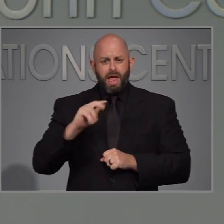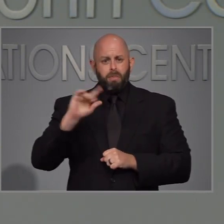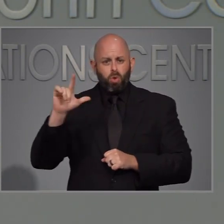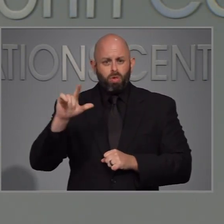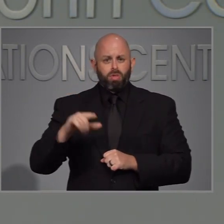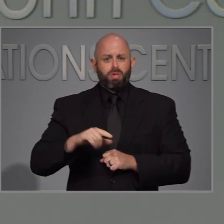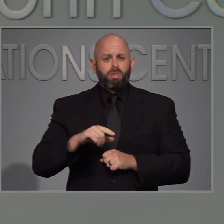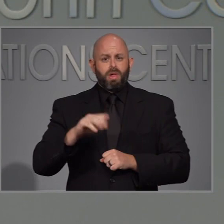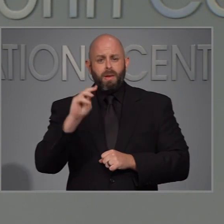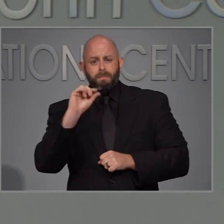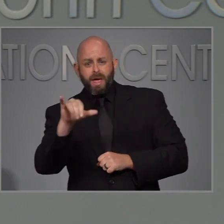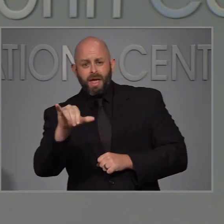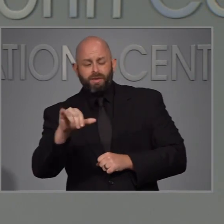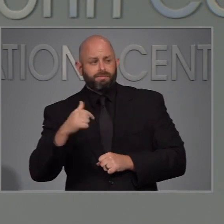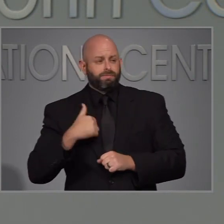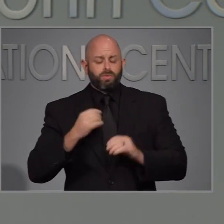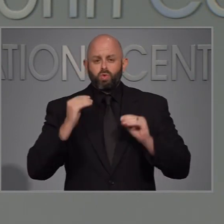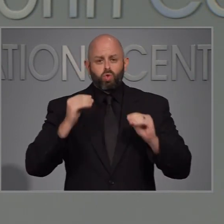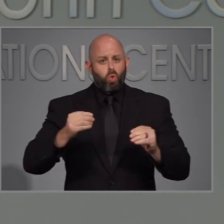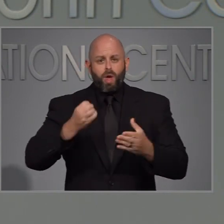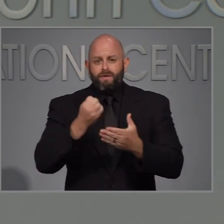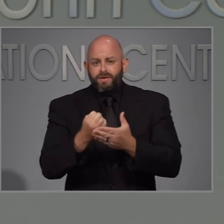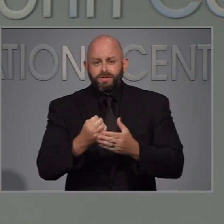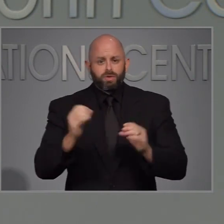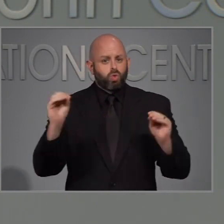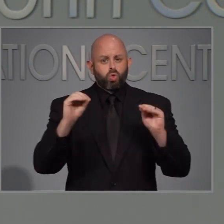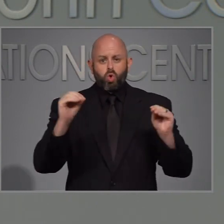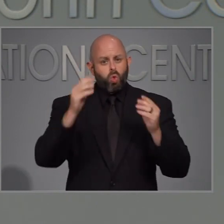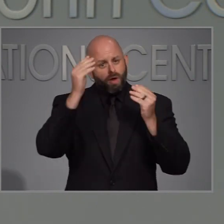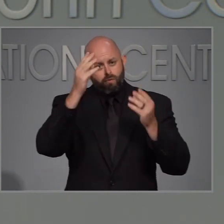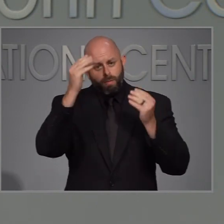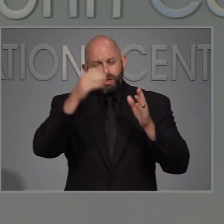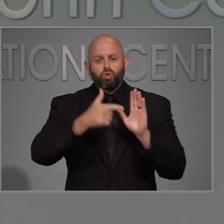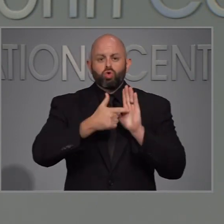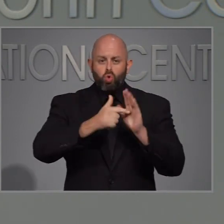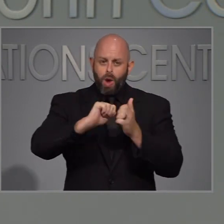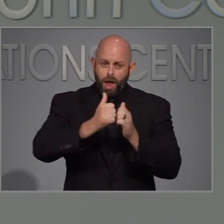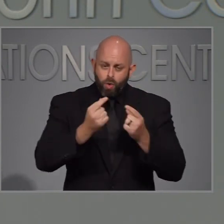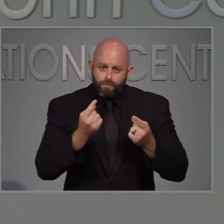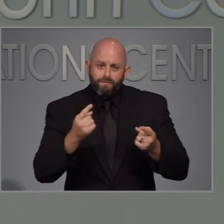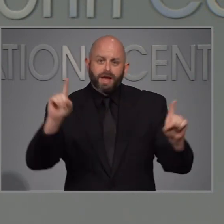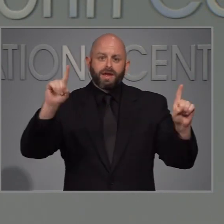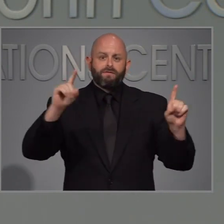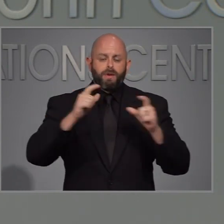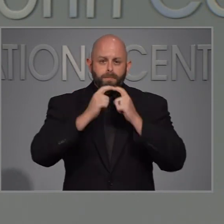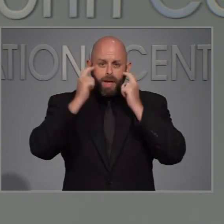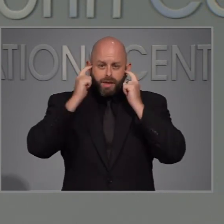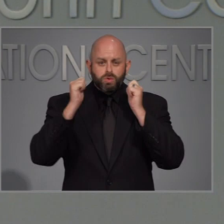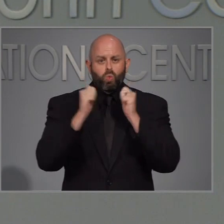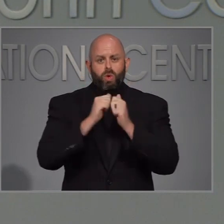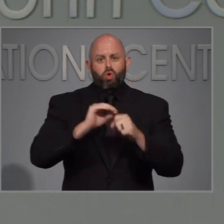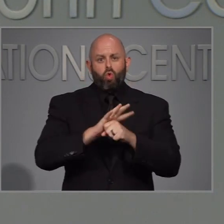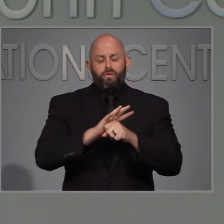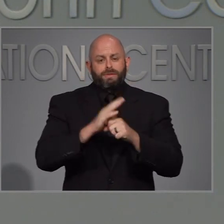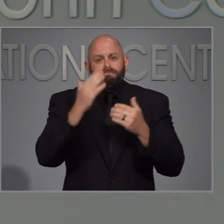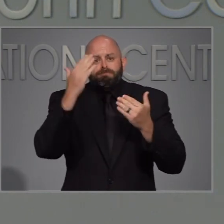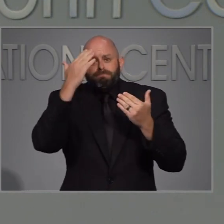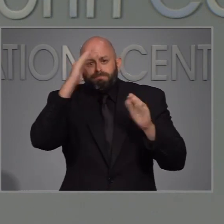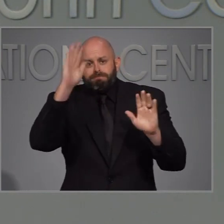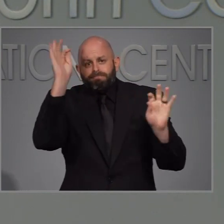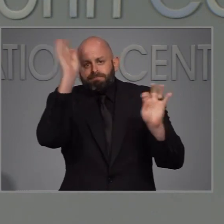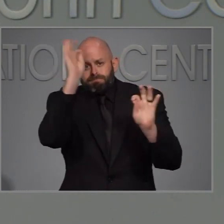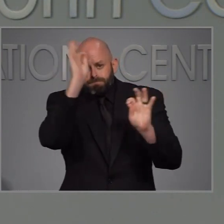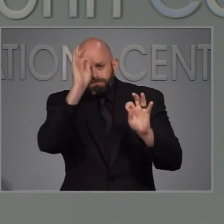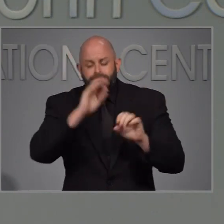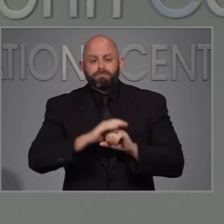el proceso no teníamos datos ni evidencia que nos estaba mostrando la eficacia del cubrebocas para